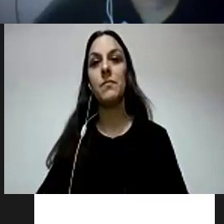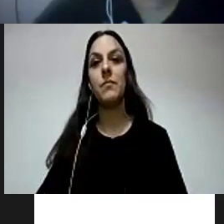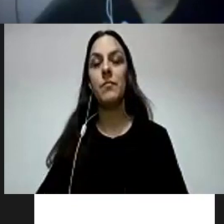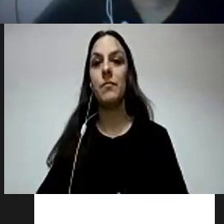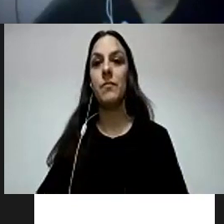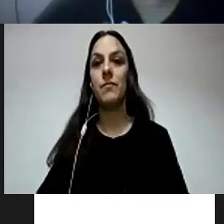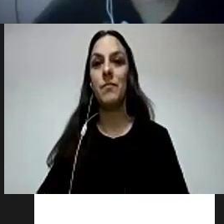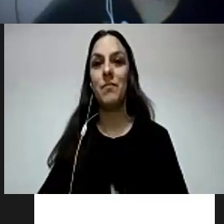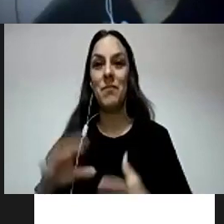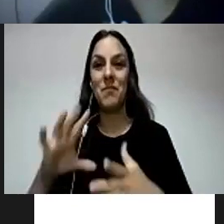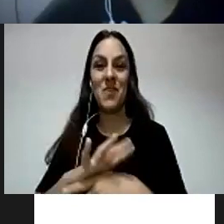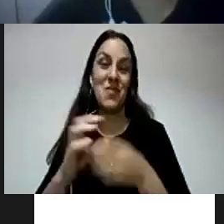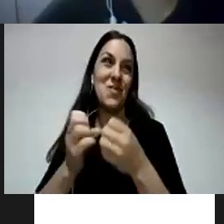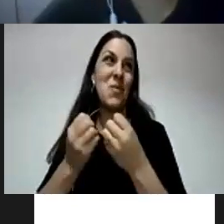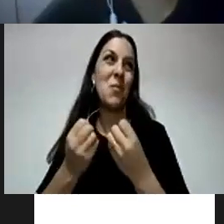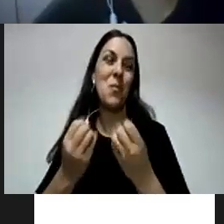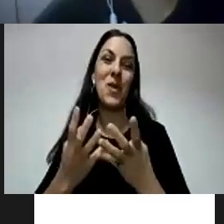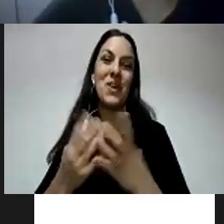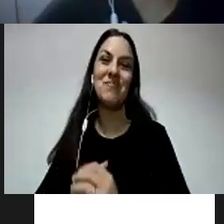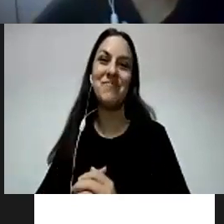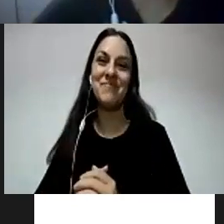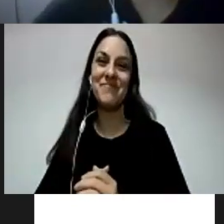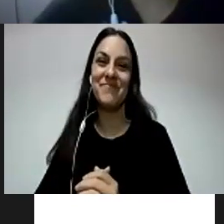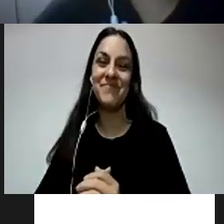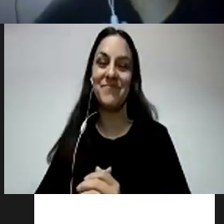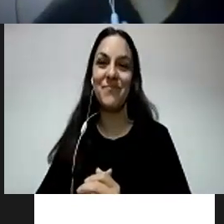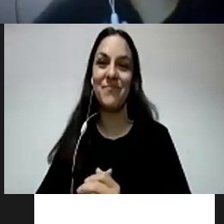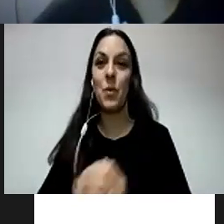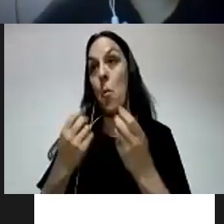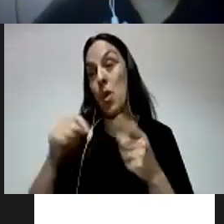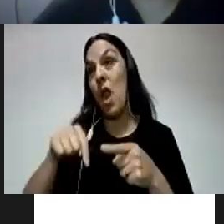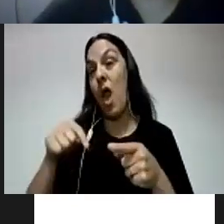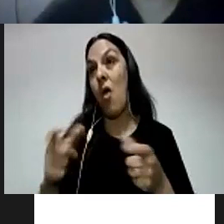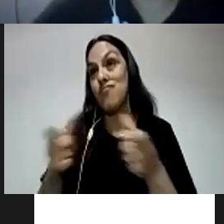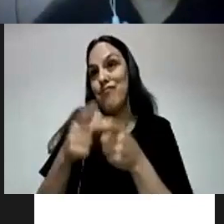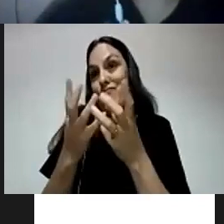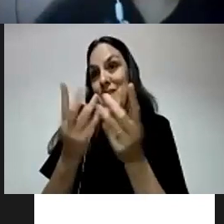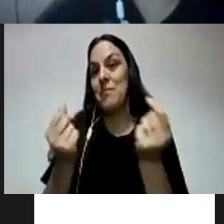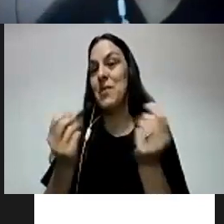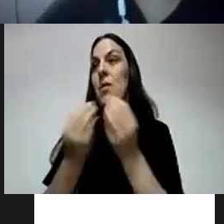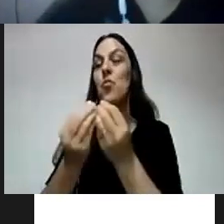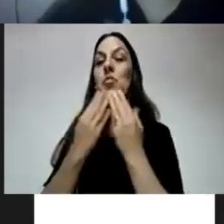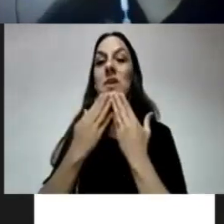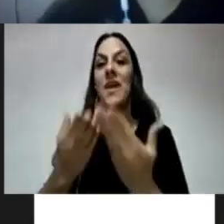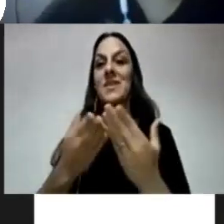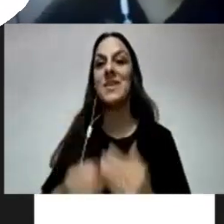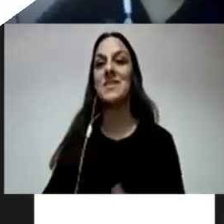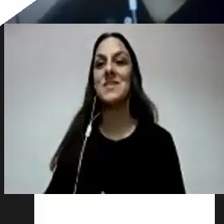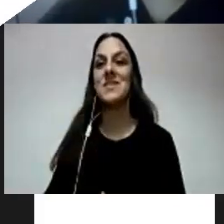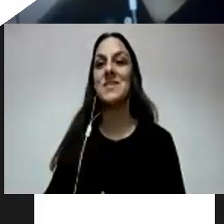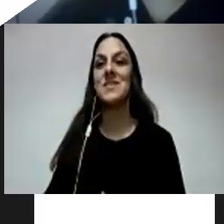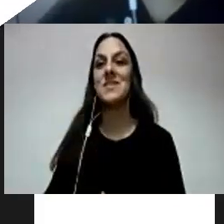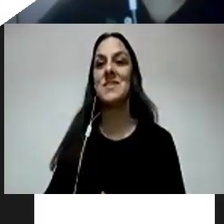Perfecto, bueno. Bueno, doy por concluida la charla. Muchísimas gracias. Muchas gracias.